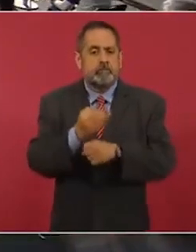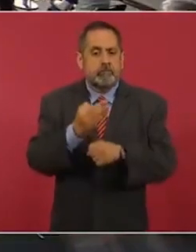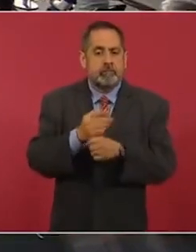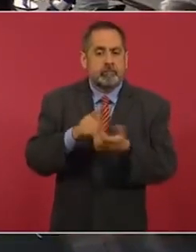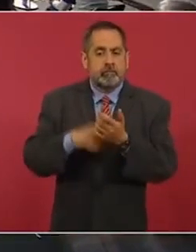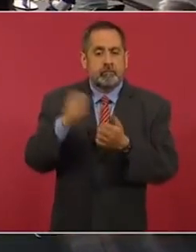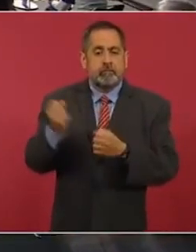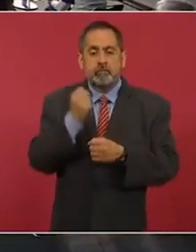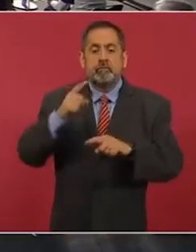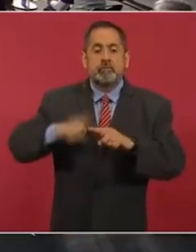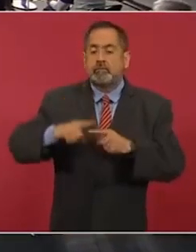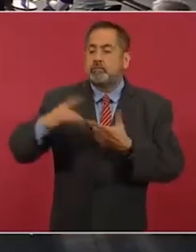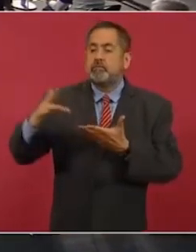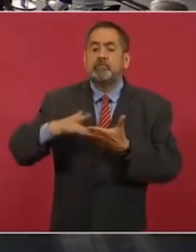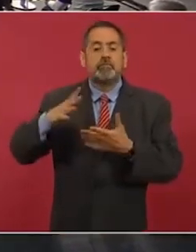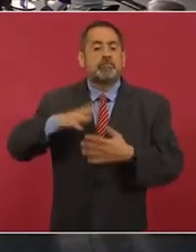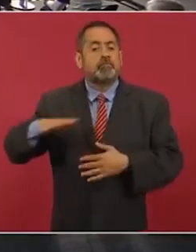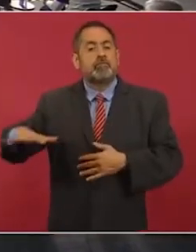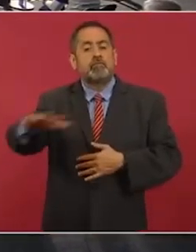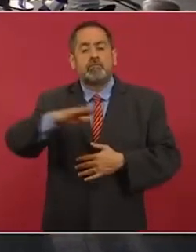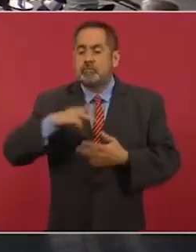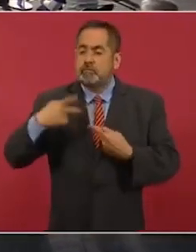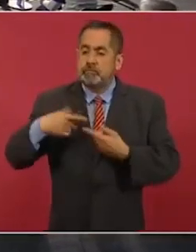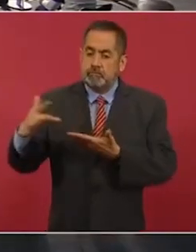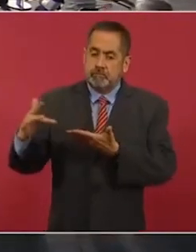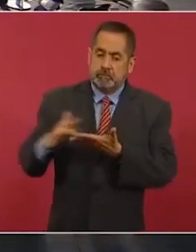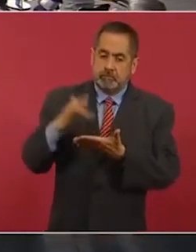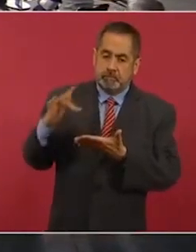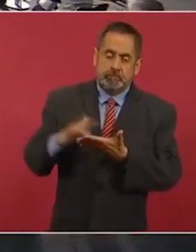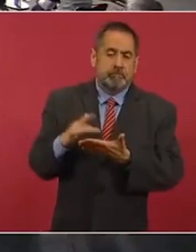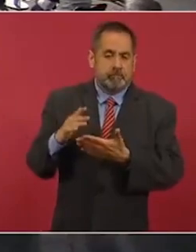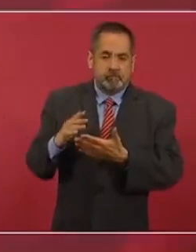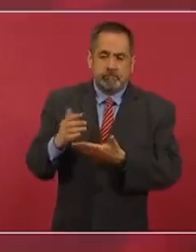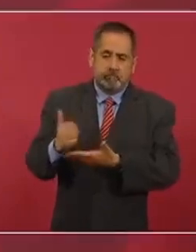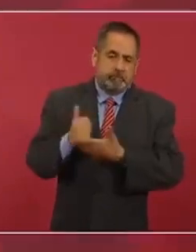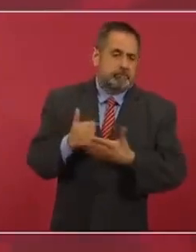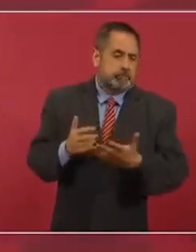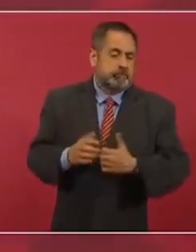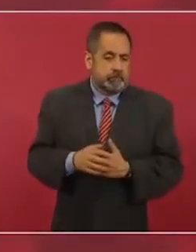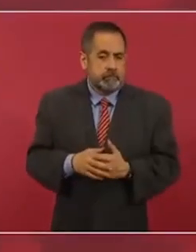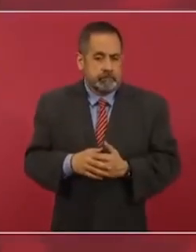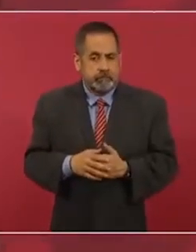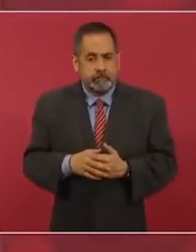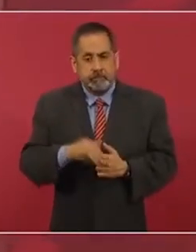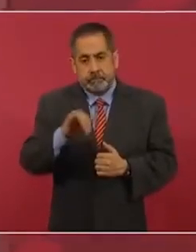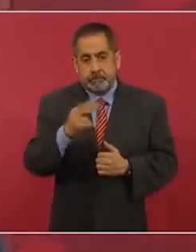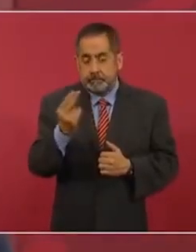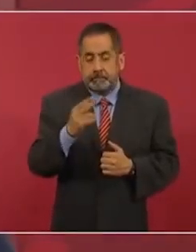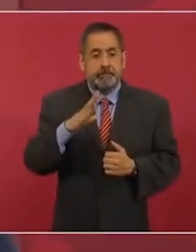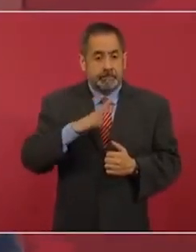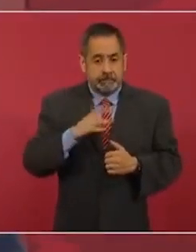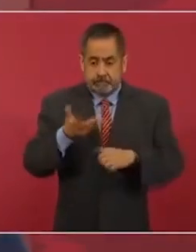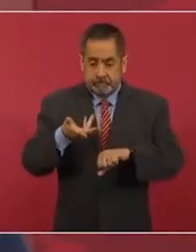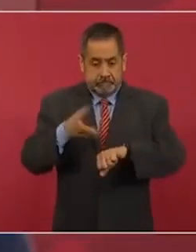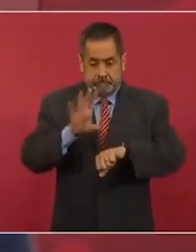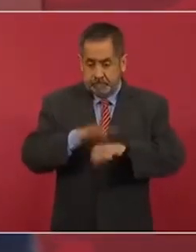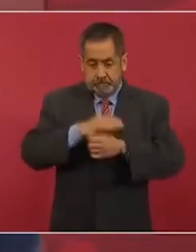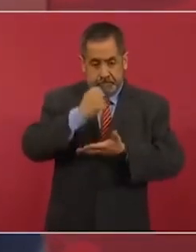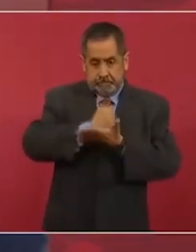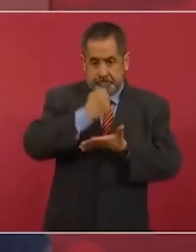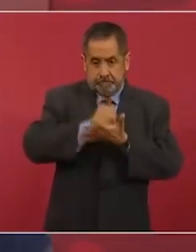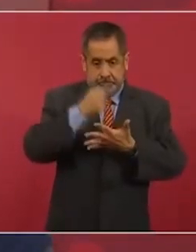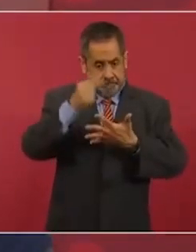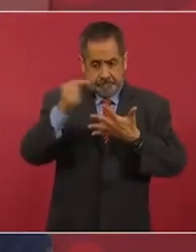apoyo del pueblo, de la gente, y vamos a continuar. Y sí, se tienen